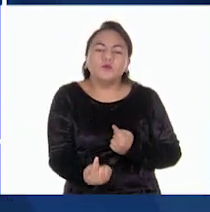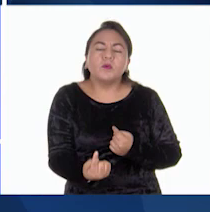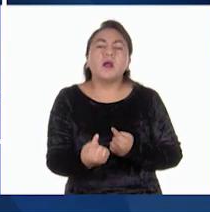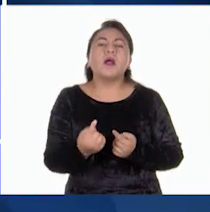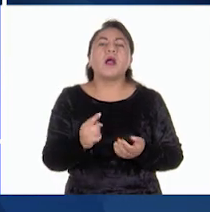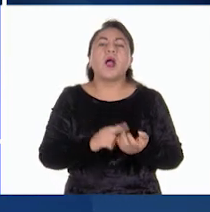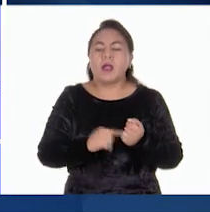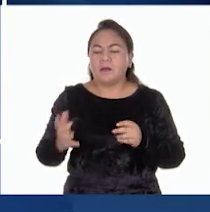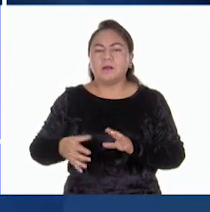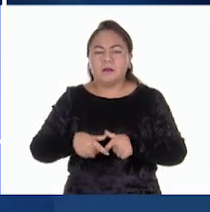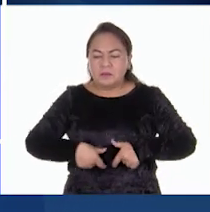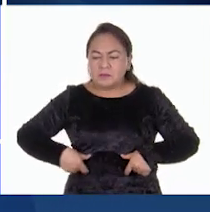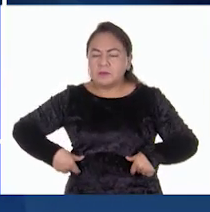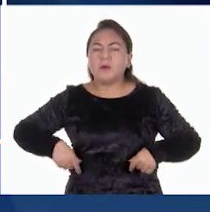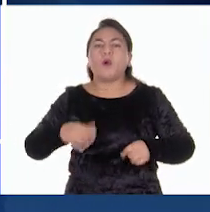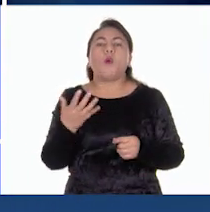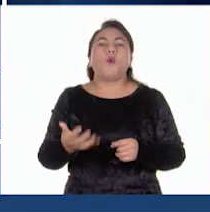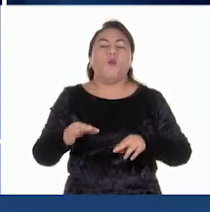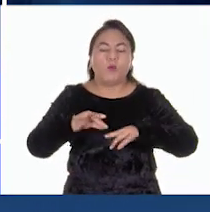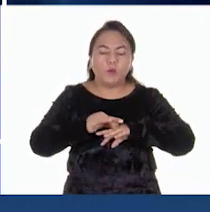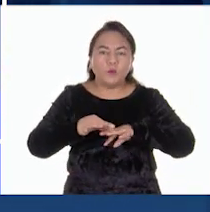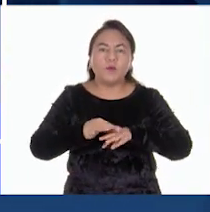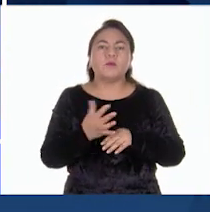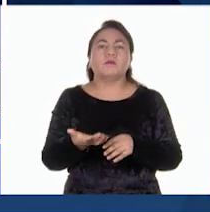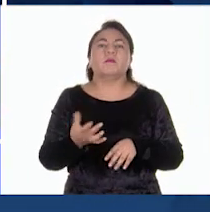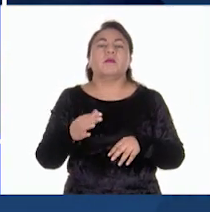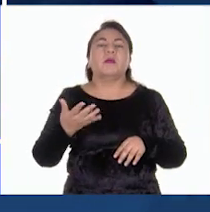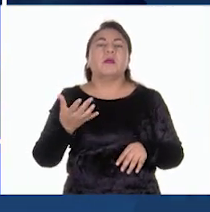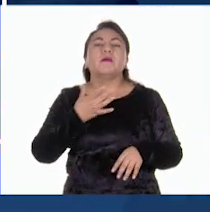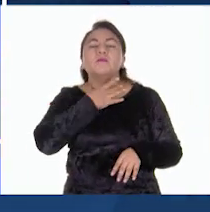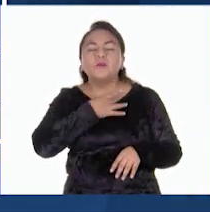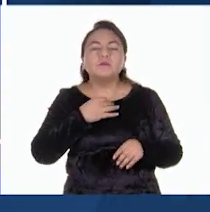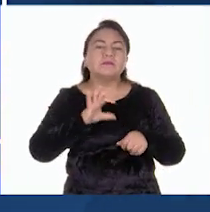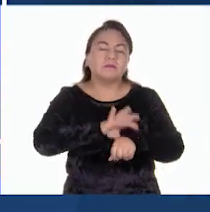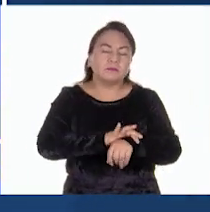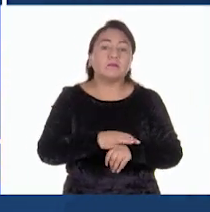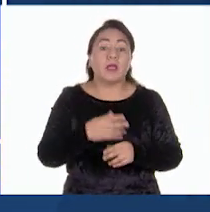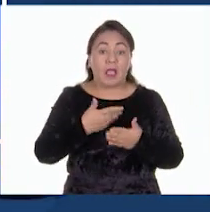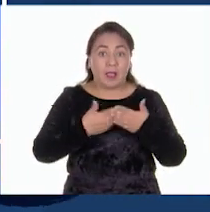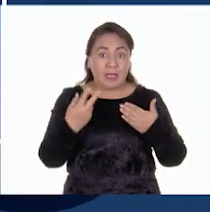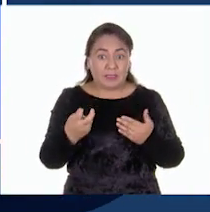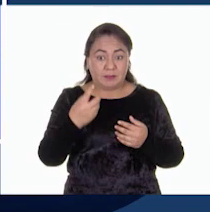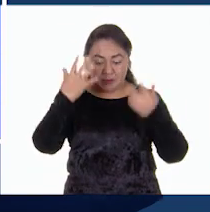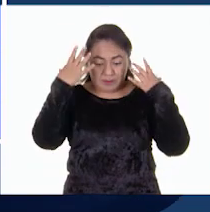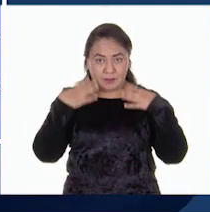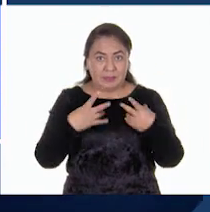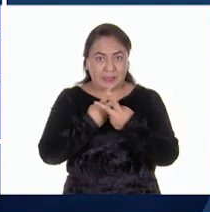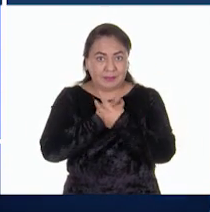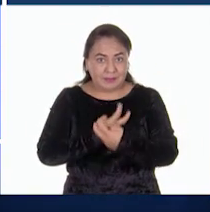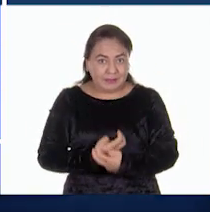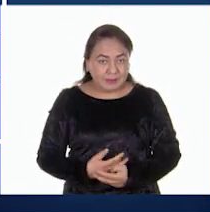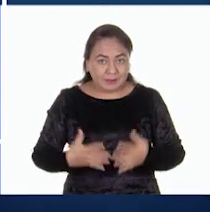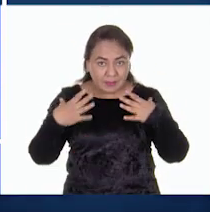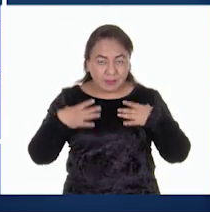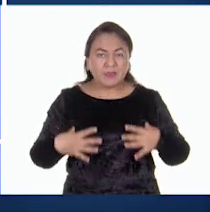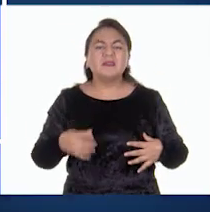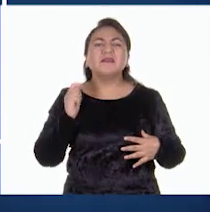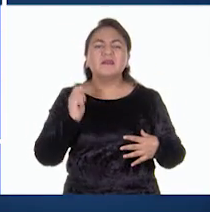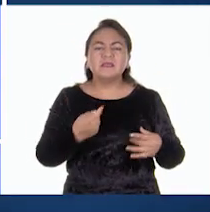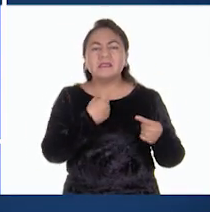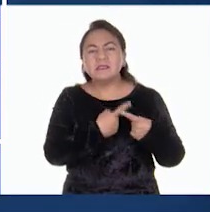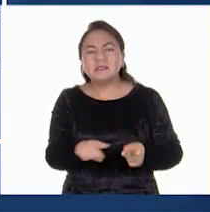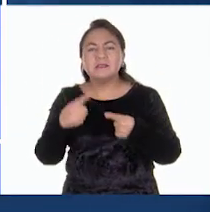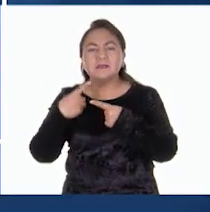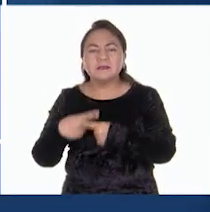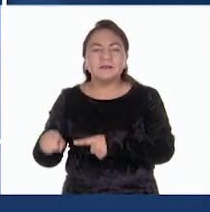cómodos cinturones, pulseras, anillos y broches. Las ramificaciones de este esqueleto suplementario recogen cada